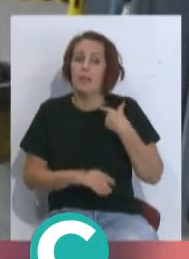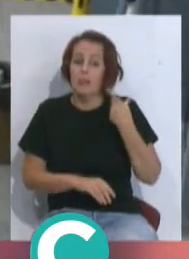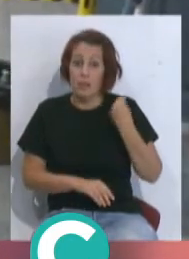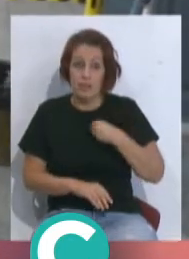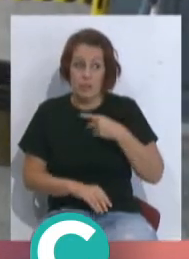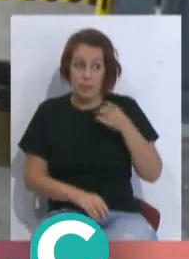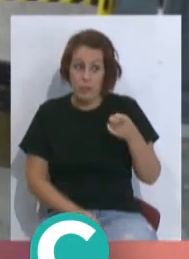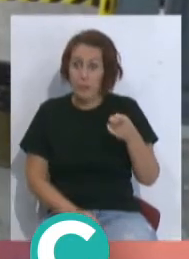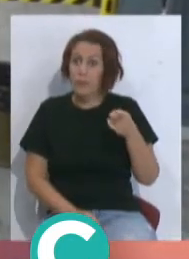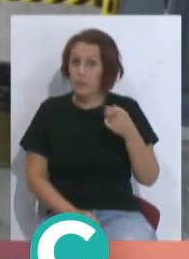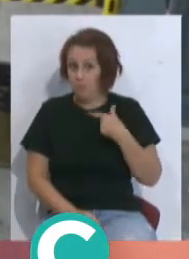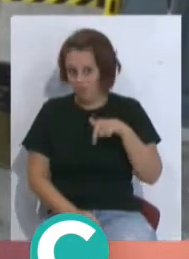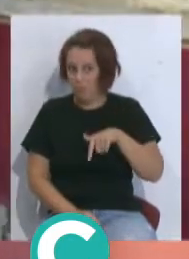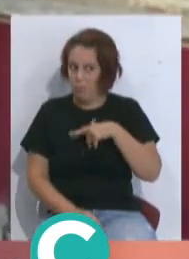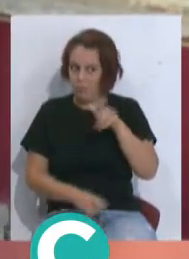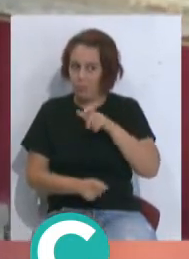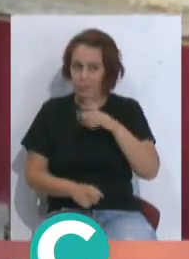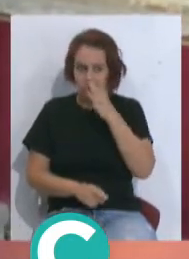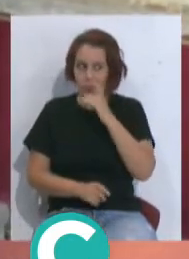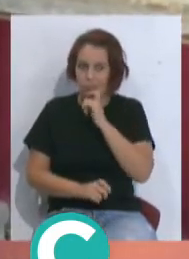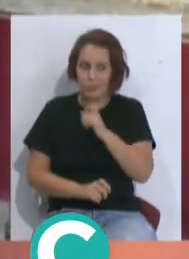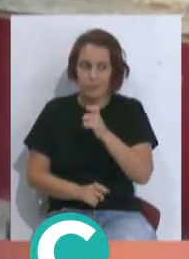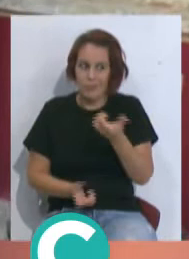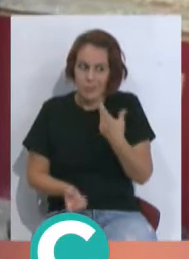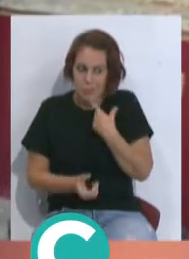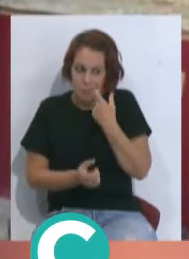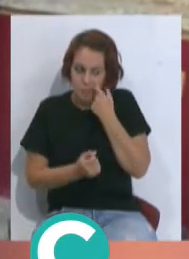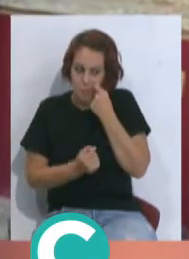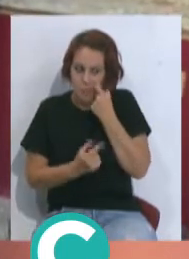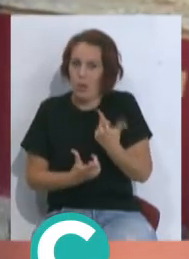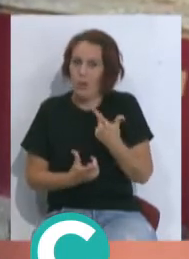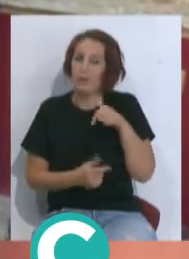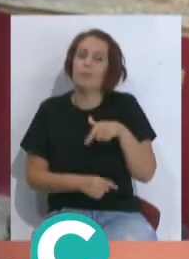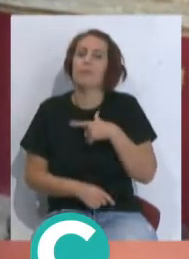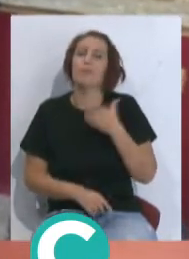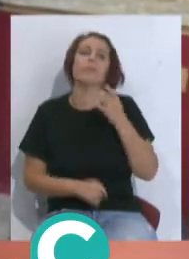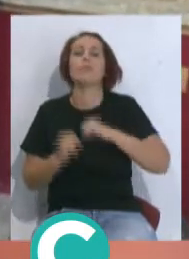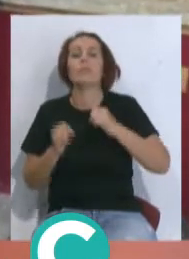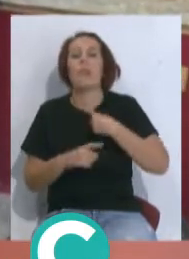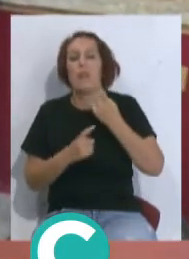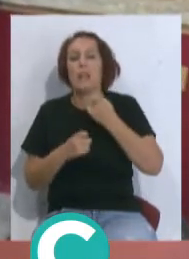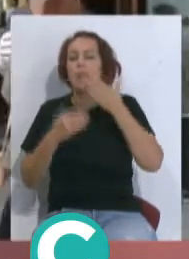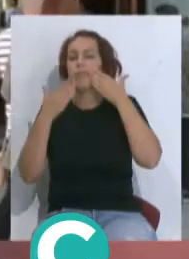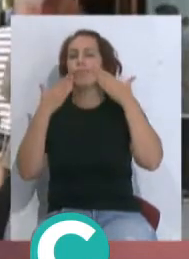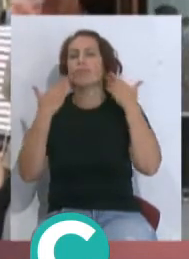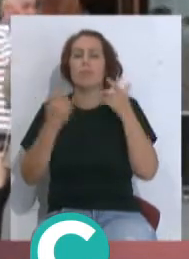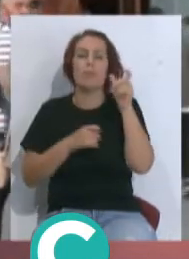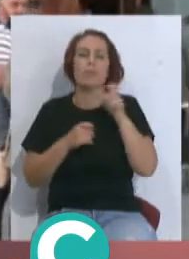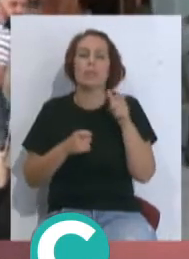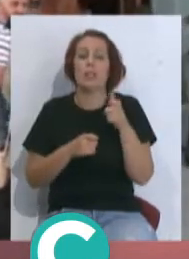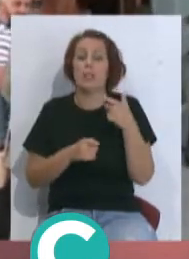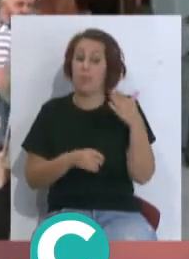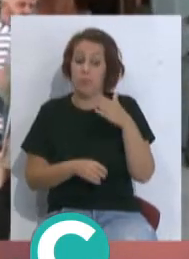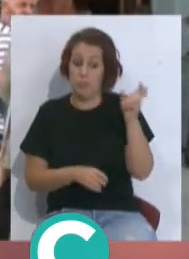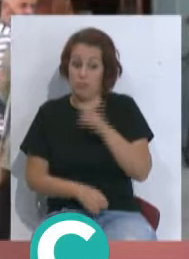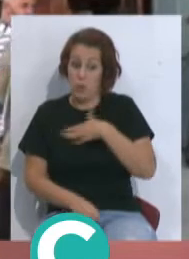carnaval. Ya. Y es verdad, creo que al COAC le falta un poquito de prestigio, y el que no quiera venir porque prefiere hacer sus